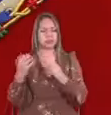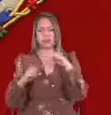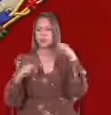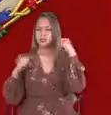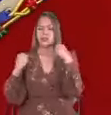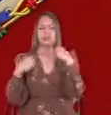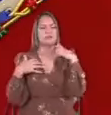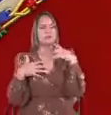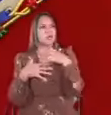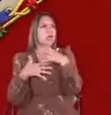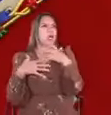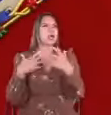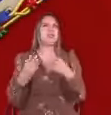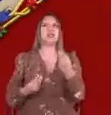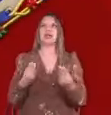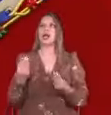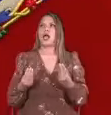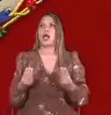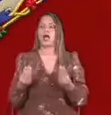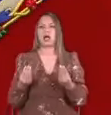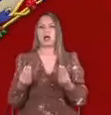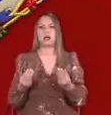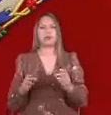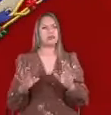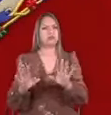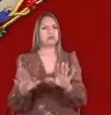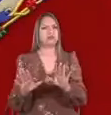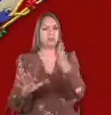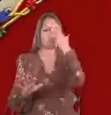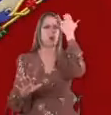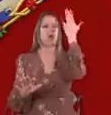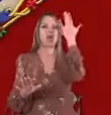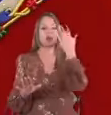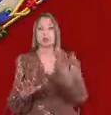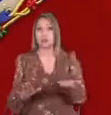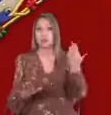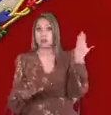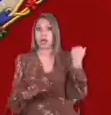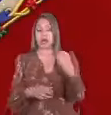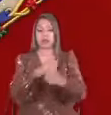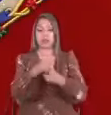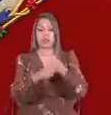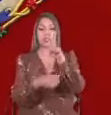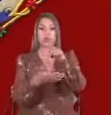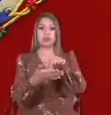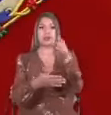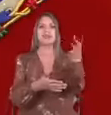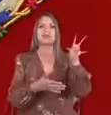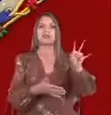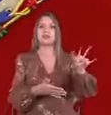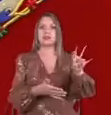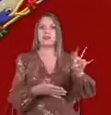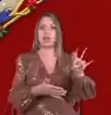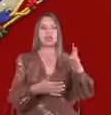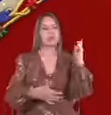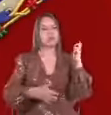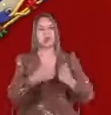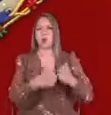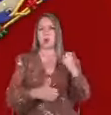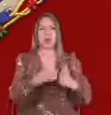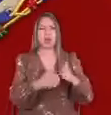el miedo no vino solo. Apareció cuando las crisis provocadas en el año 2017 se agudizaron. Me refiero a